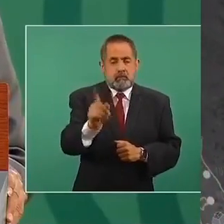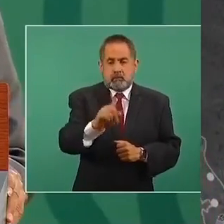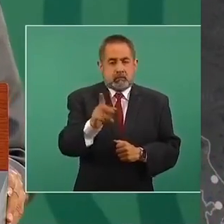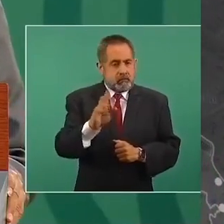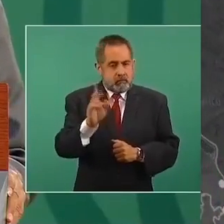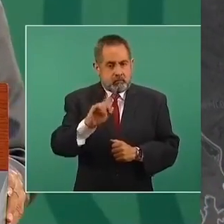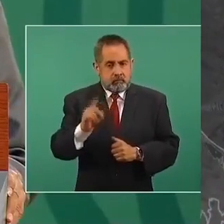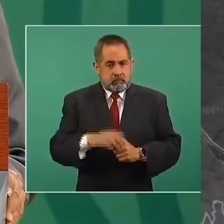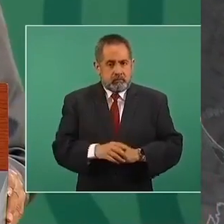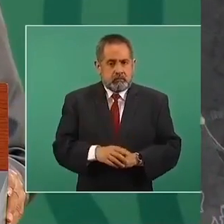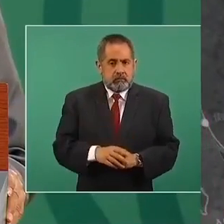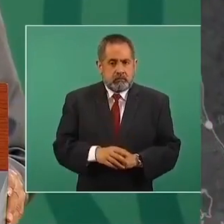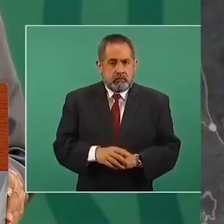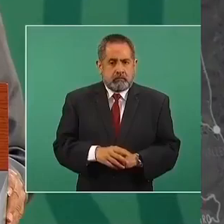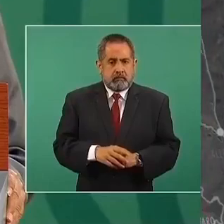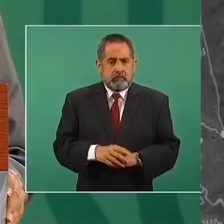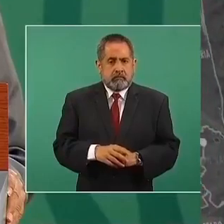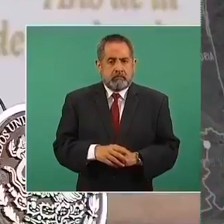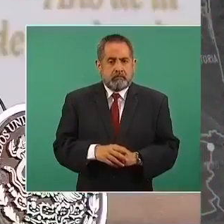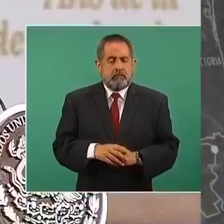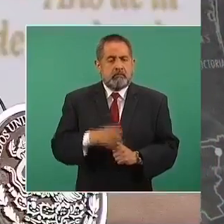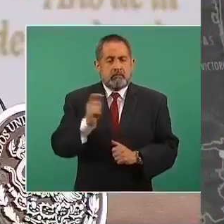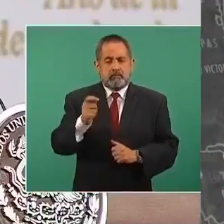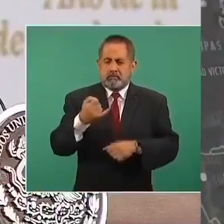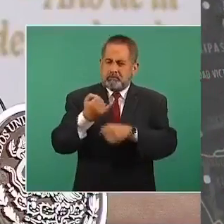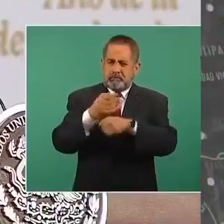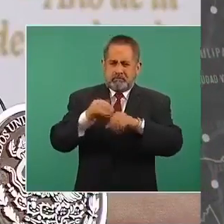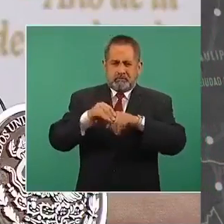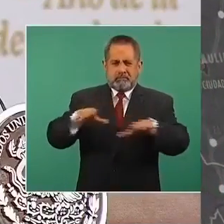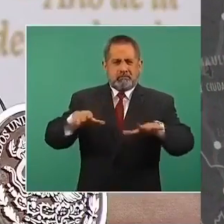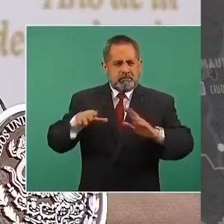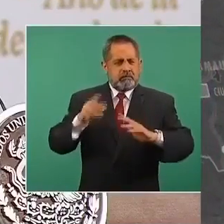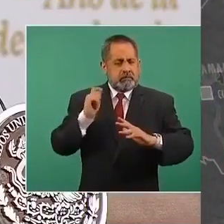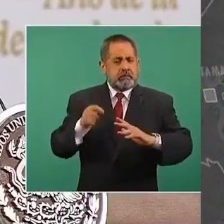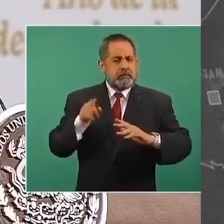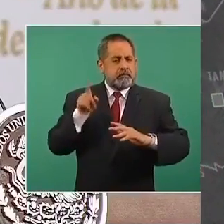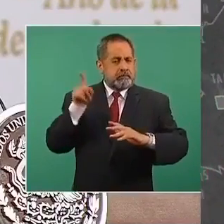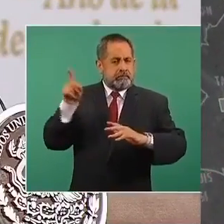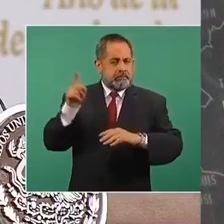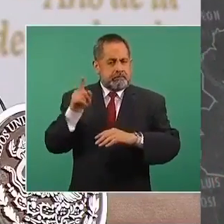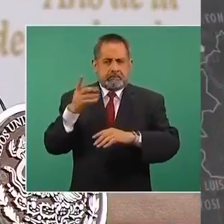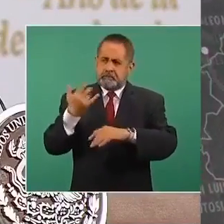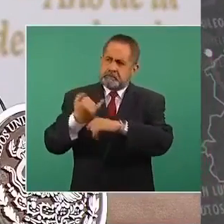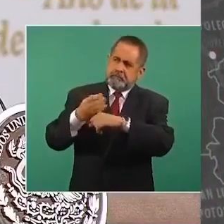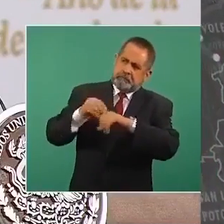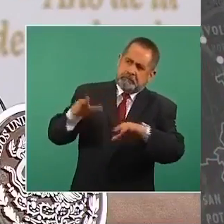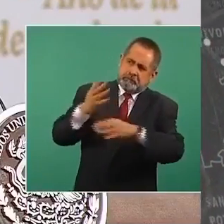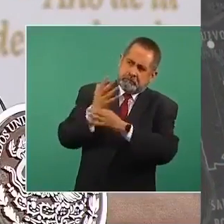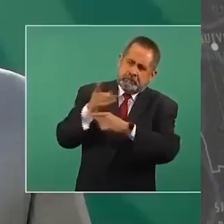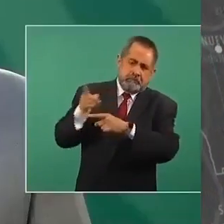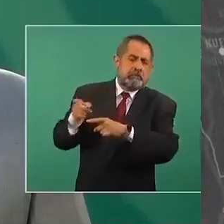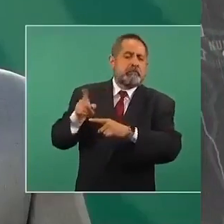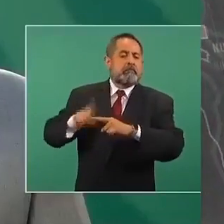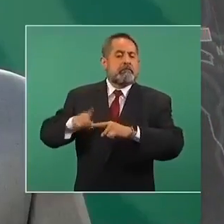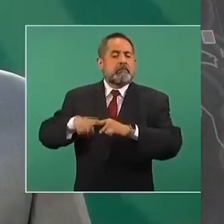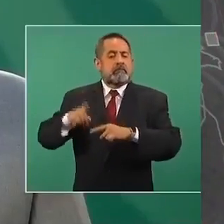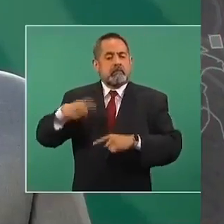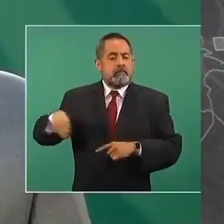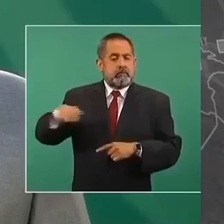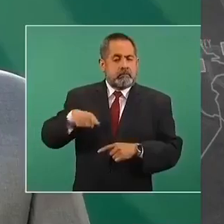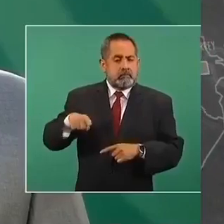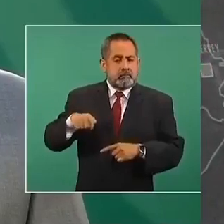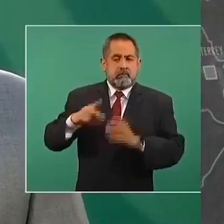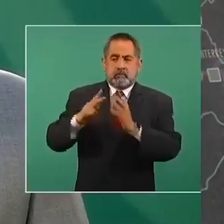y con pues a poder avanzar en vacunar a los maestros para regresar a clases presenciales antes de que concluya el ciclo escolar, porque no